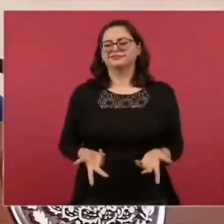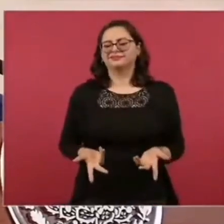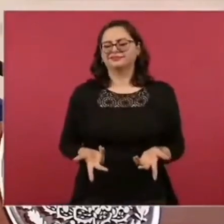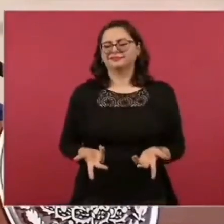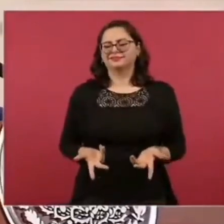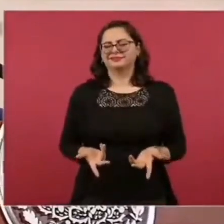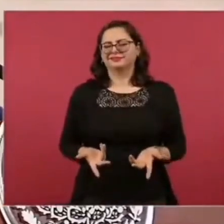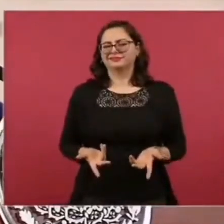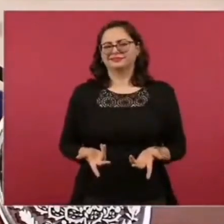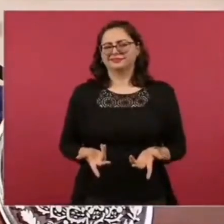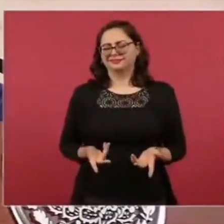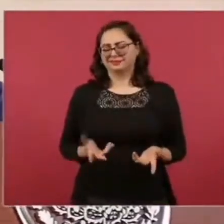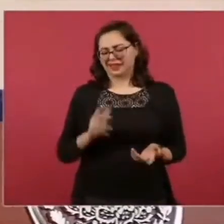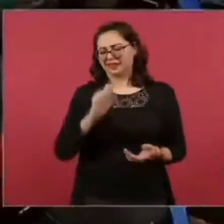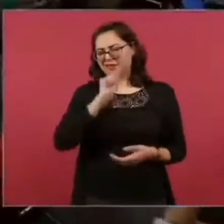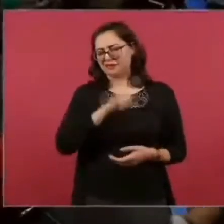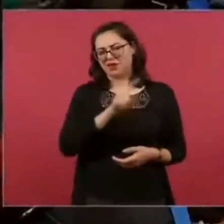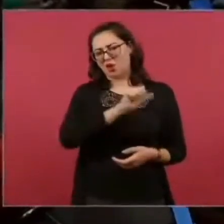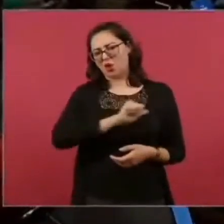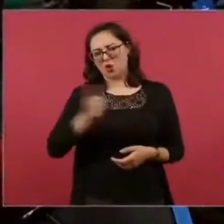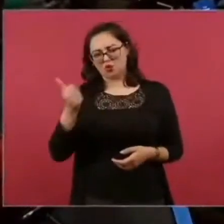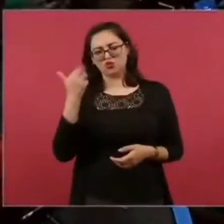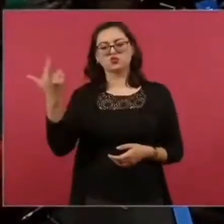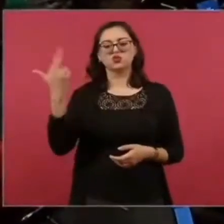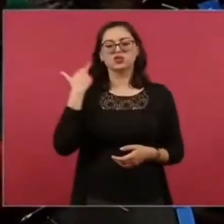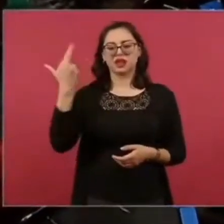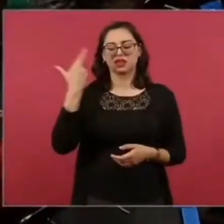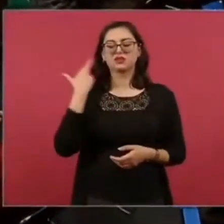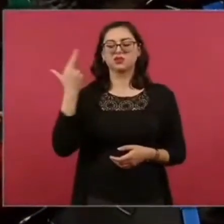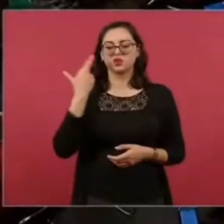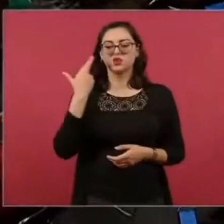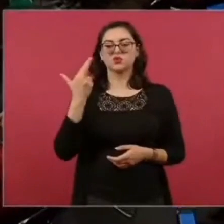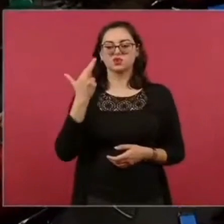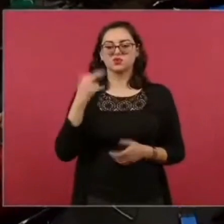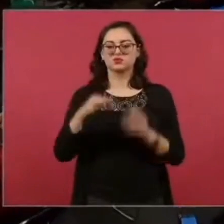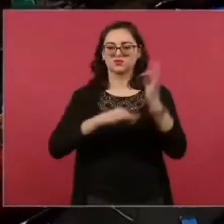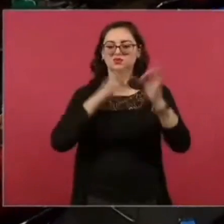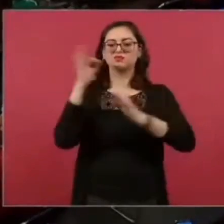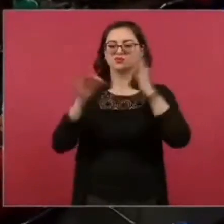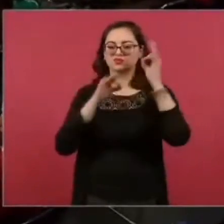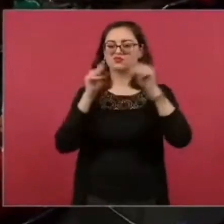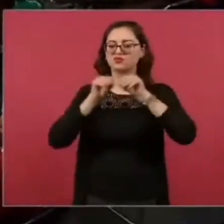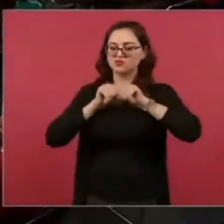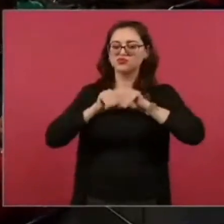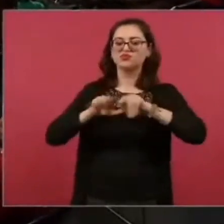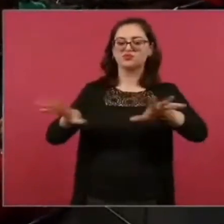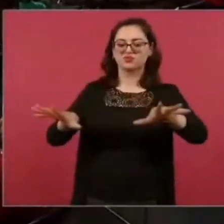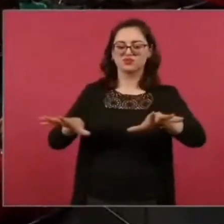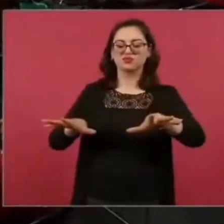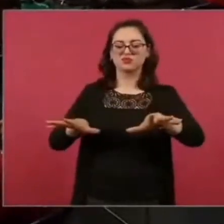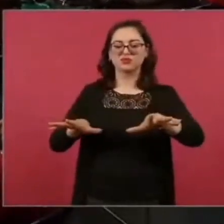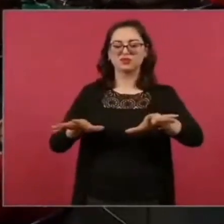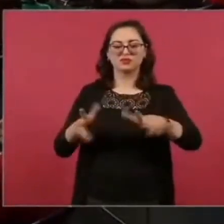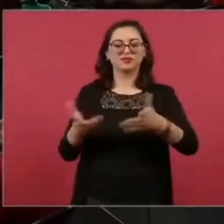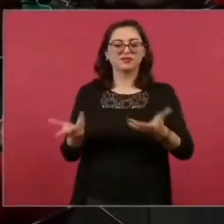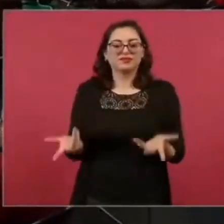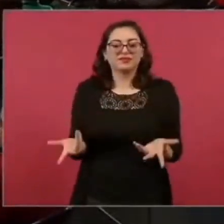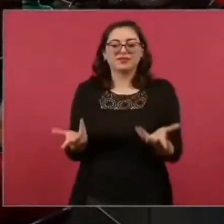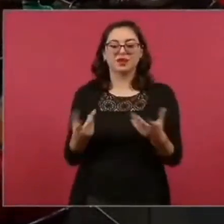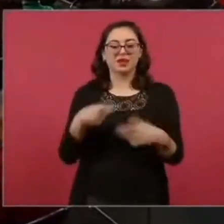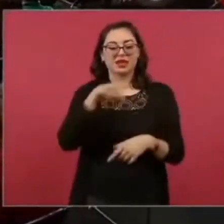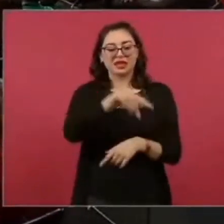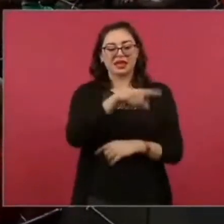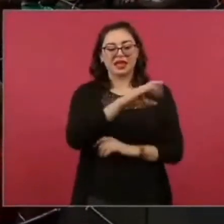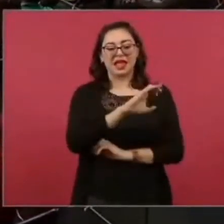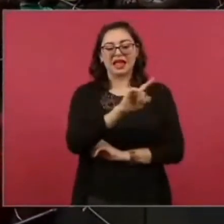conocer un poco, porque todo esto estuvo orquestado por el equipo